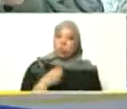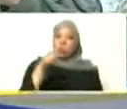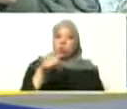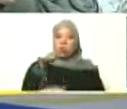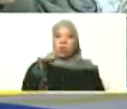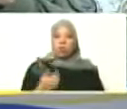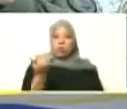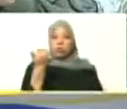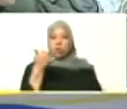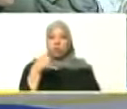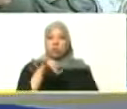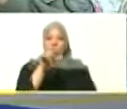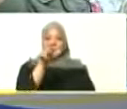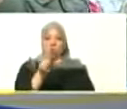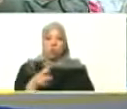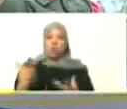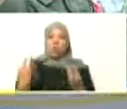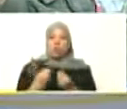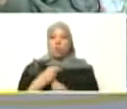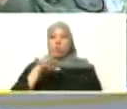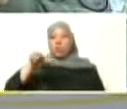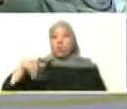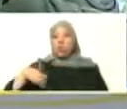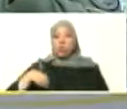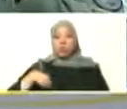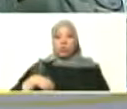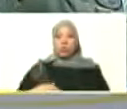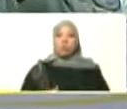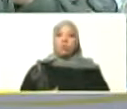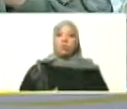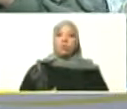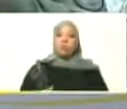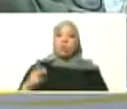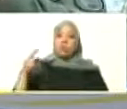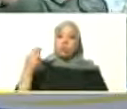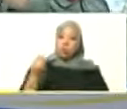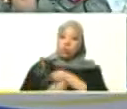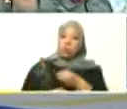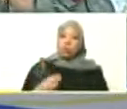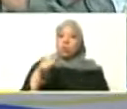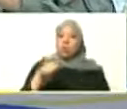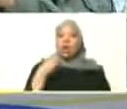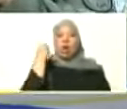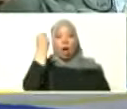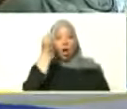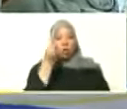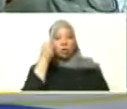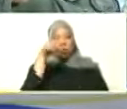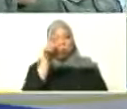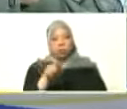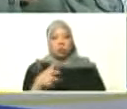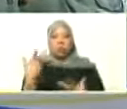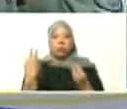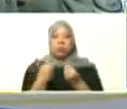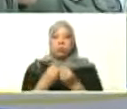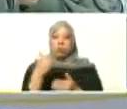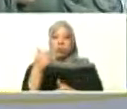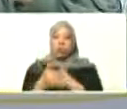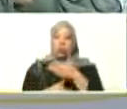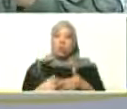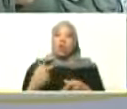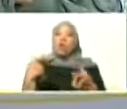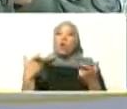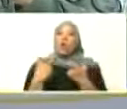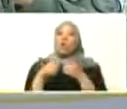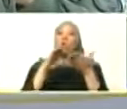al frente, como usted lo ha ordenado, como nuestro comandante en jefe, a constituir, a operar y a avanzar con las